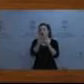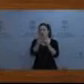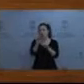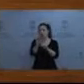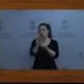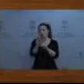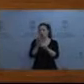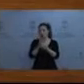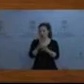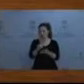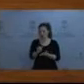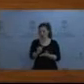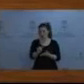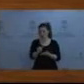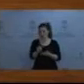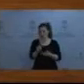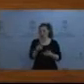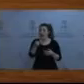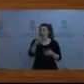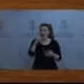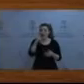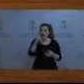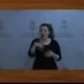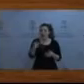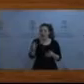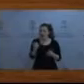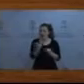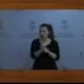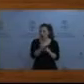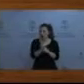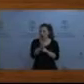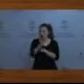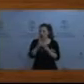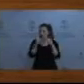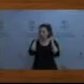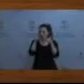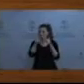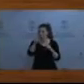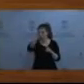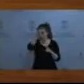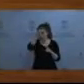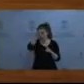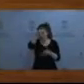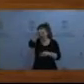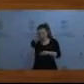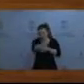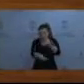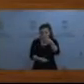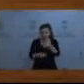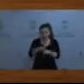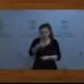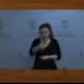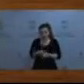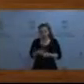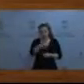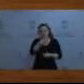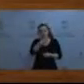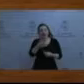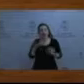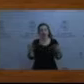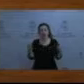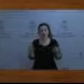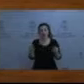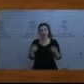ha reconocido la labor y el esfuerzo que Turquía lleva a cabo para cumplir todas